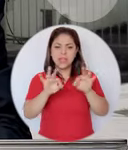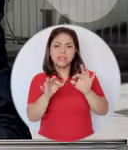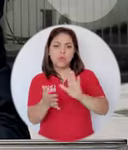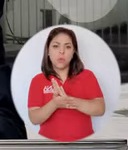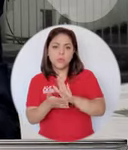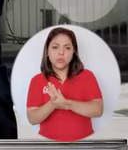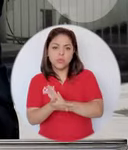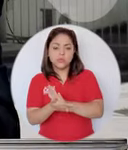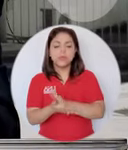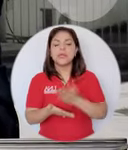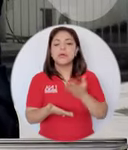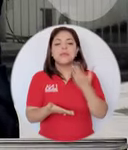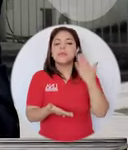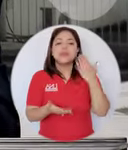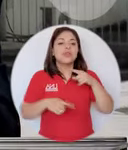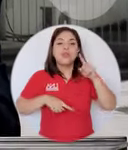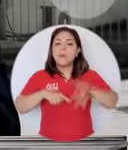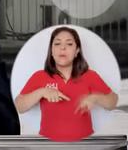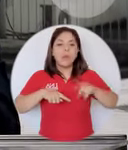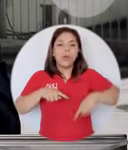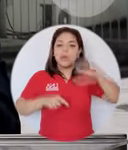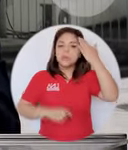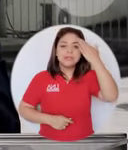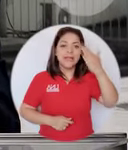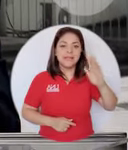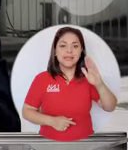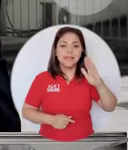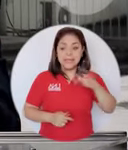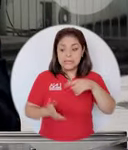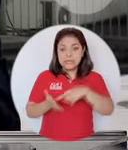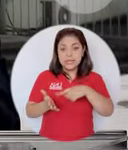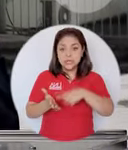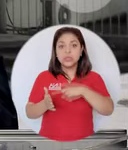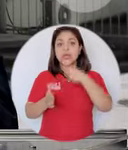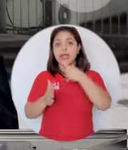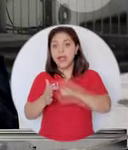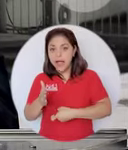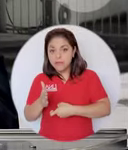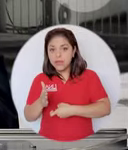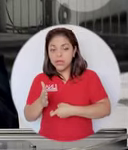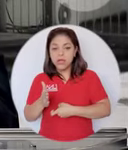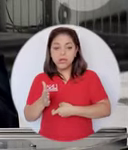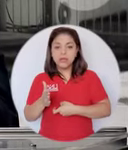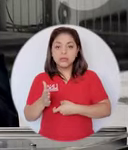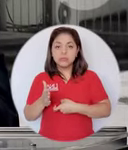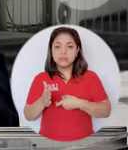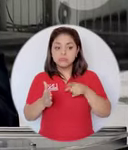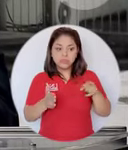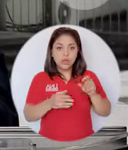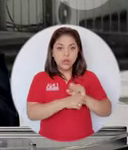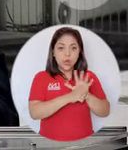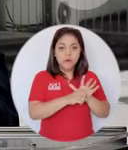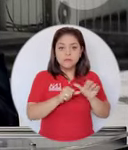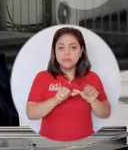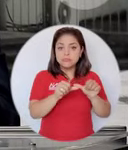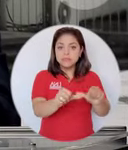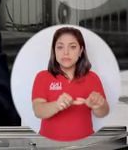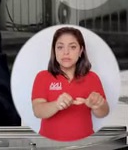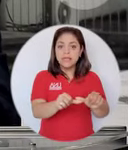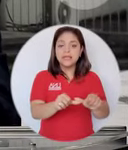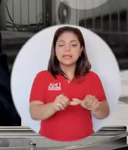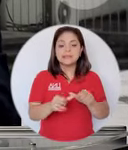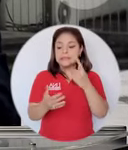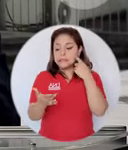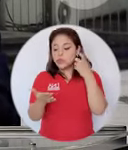tenerlo documentado? Porque justamente no podemos saber cuál va a ser la gravedad de esa manifestación del COVID prolongado, si